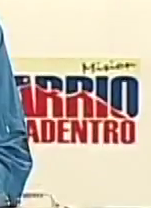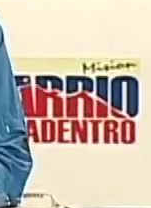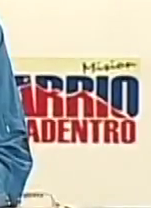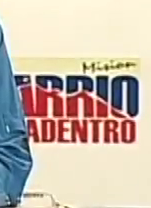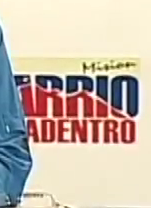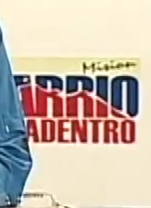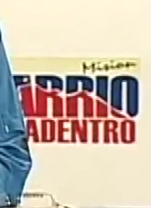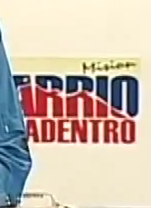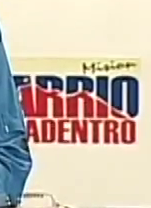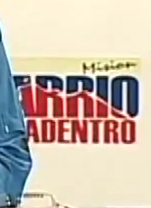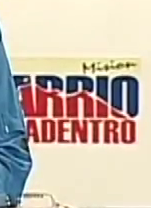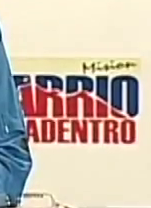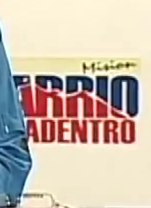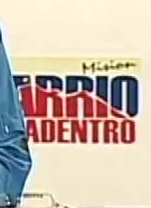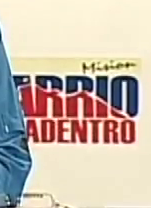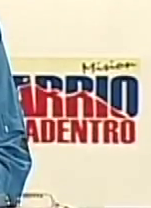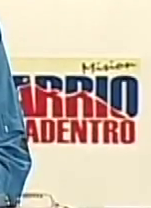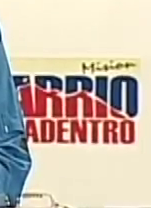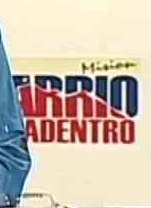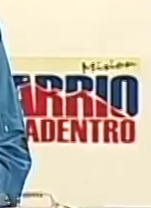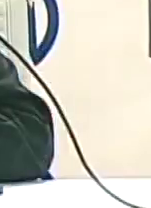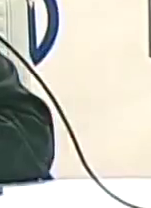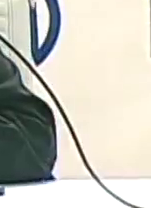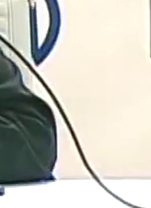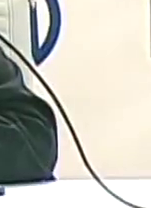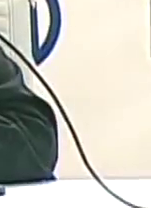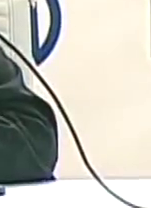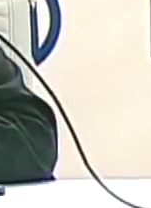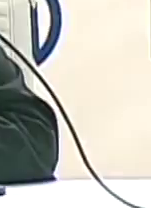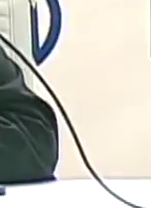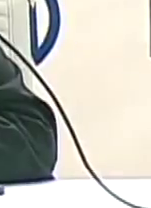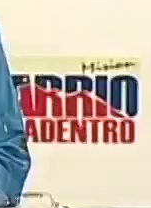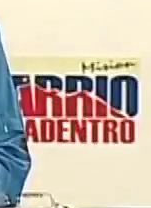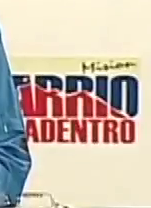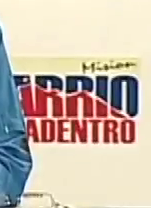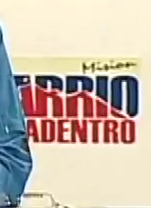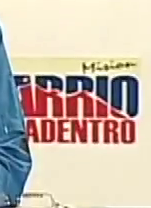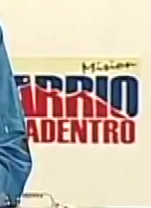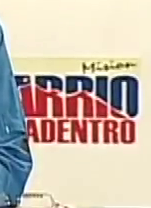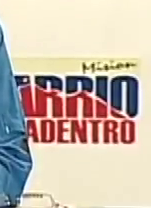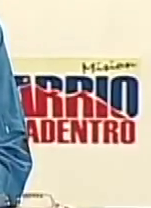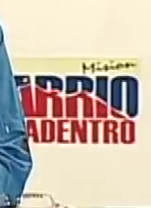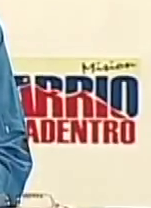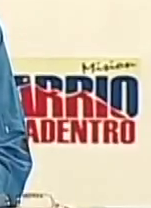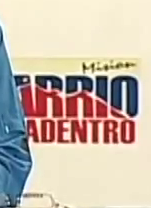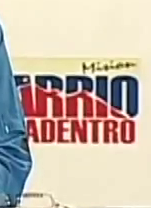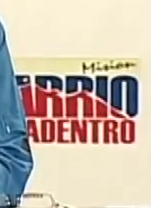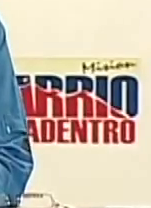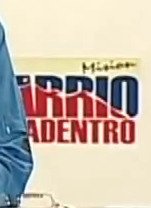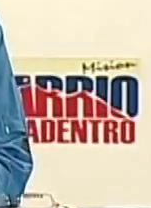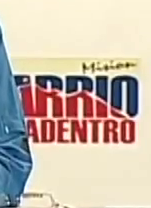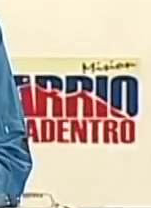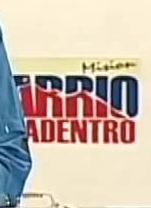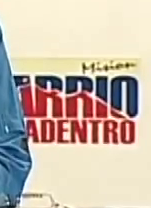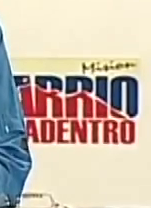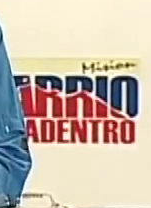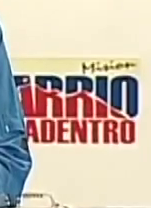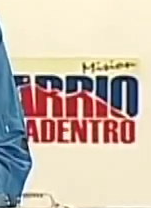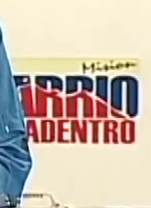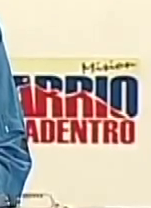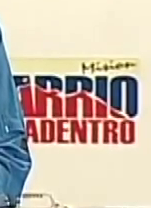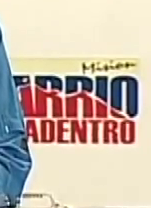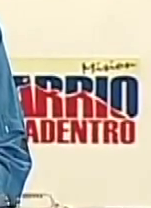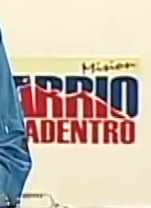y todo el alto mando de la salud y los delegados y voceros así designados por el Congreso Revolucionario de la Salud,